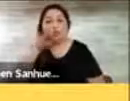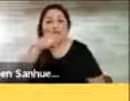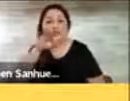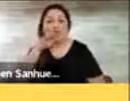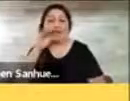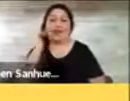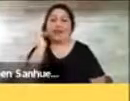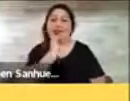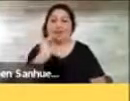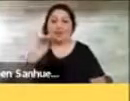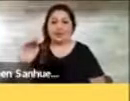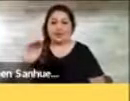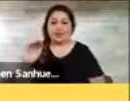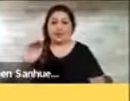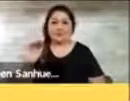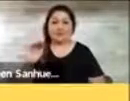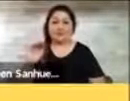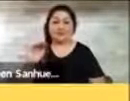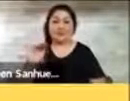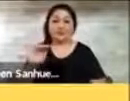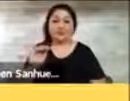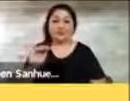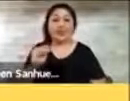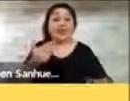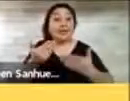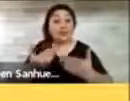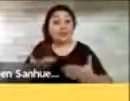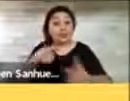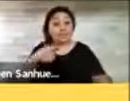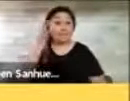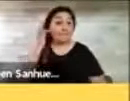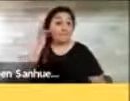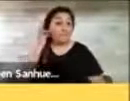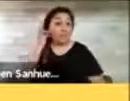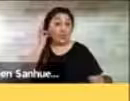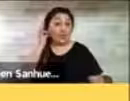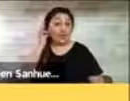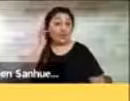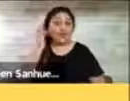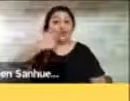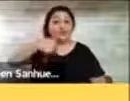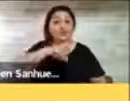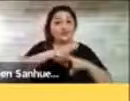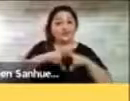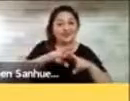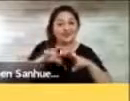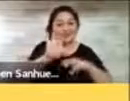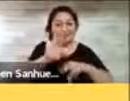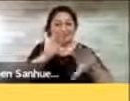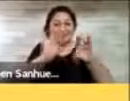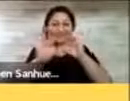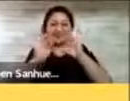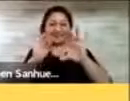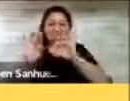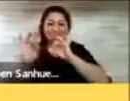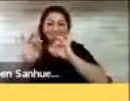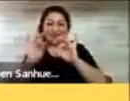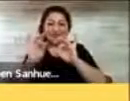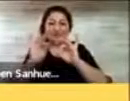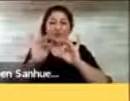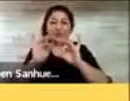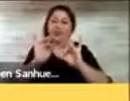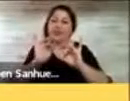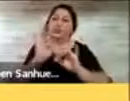niños. Entonces, para las mujeres, hicimos, como les contaba, esta selección bien